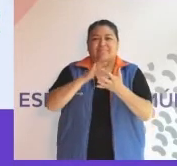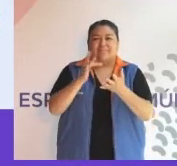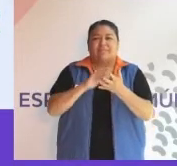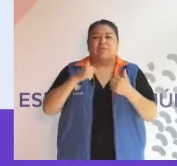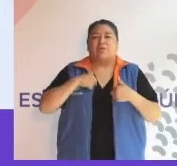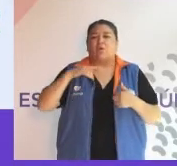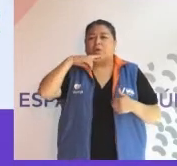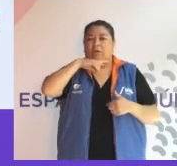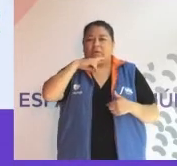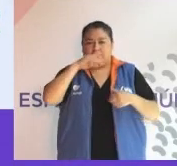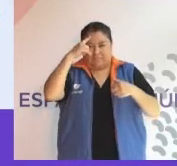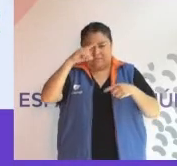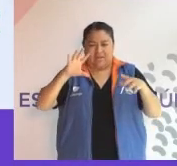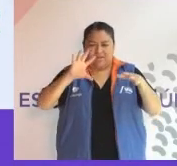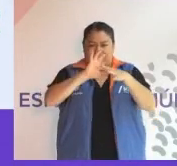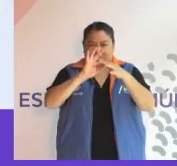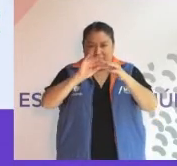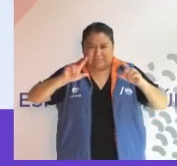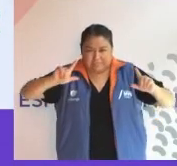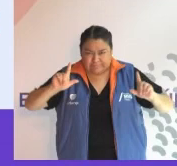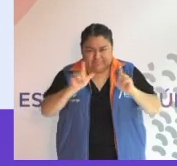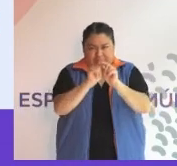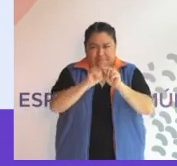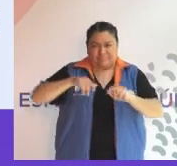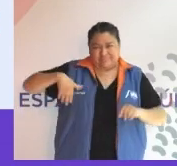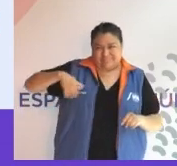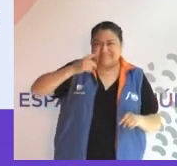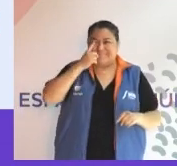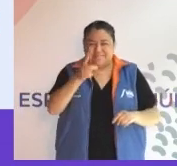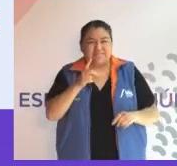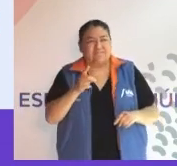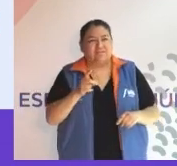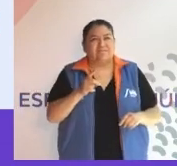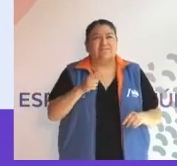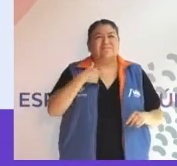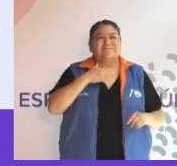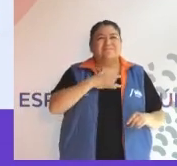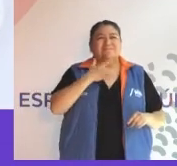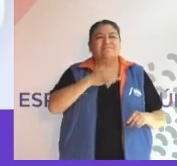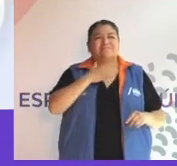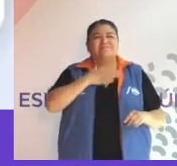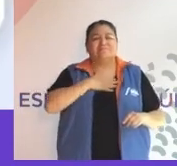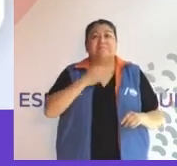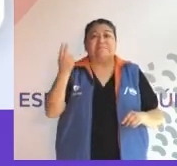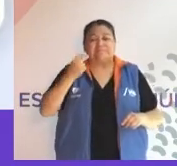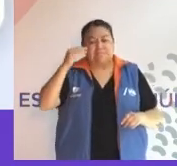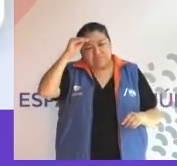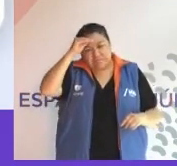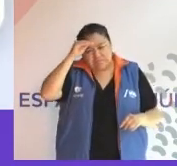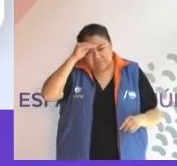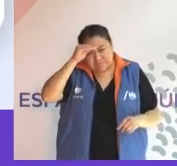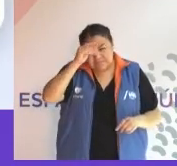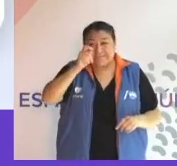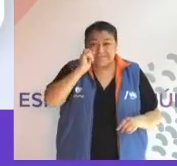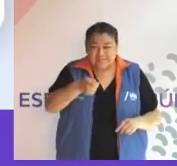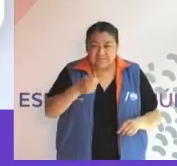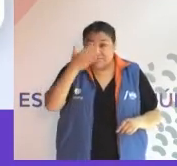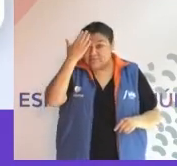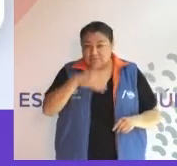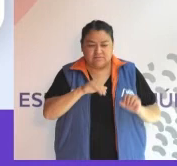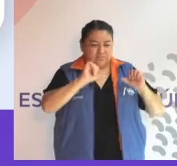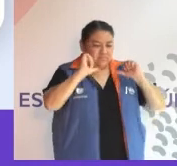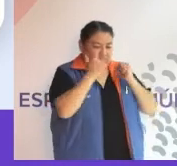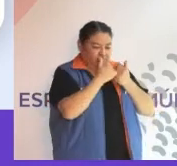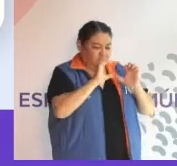súper rápido para redondear justamente lo que decías, también creo que debemos de tener en la mente que las organizaciones de